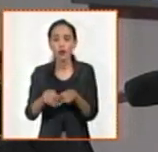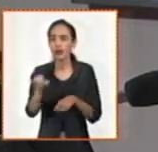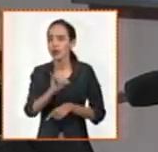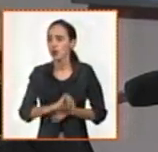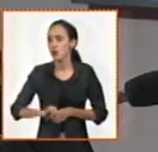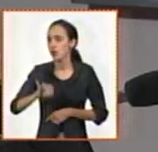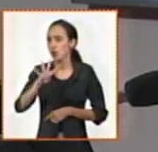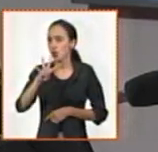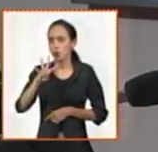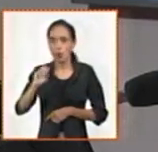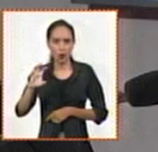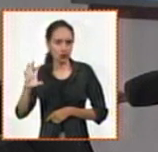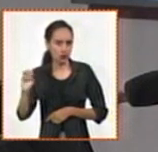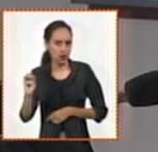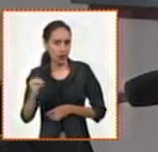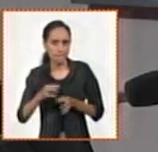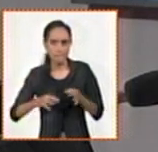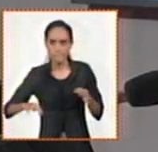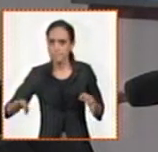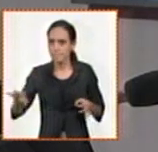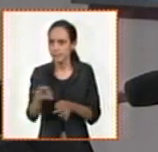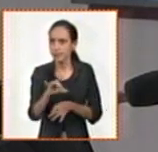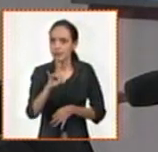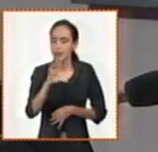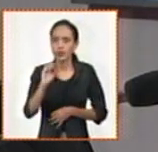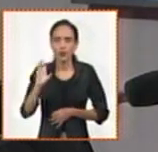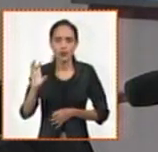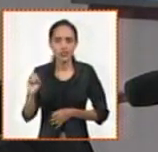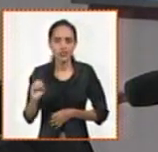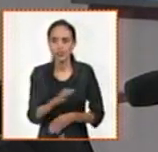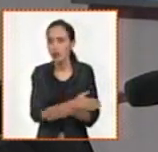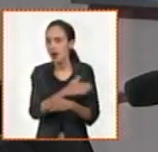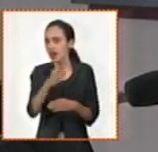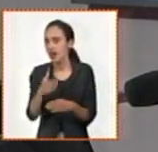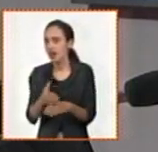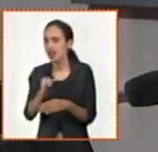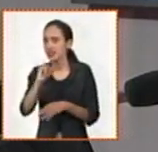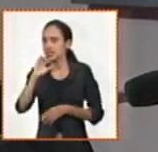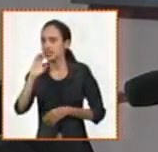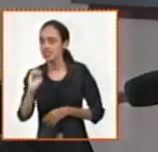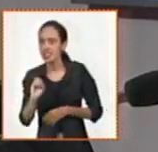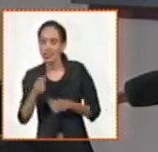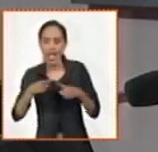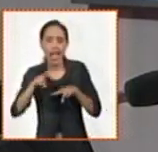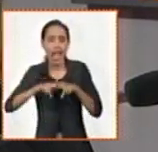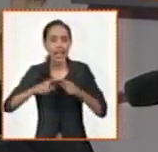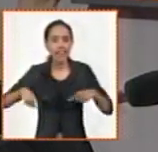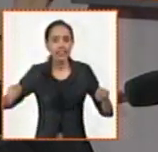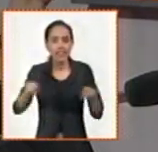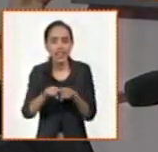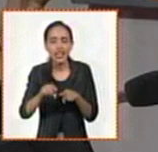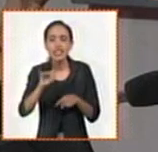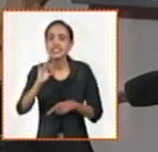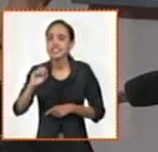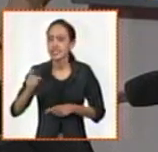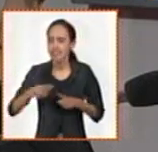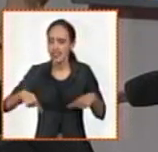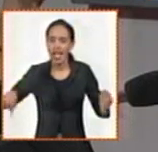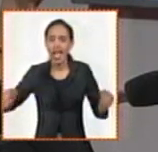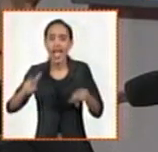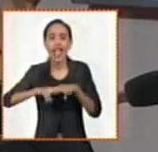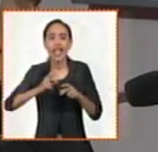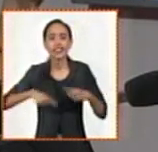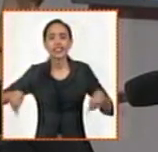subiendo a 400 metros cuadrados, 900 metros cuadrados, hasta 60 hectáreas, 600 hectáreas. Entonces, el tema de la